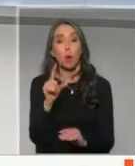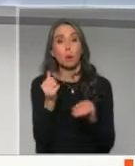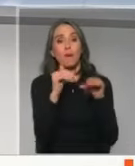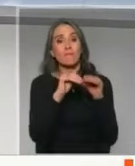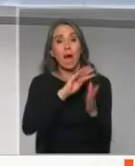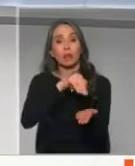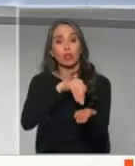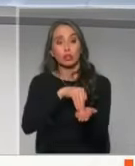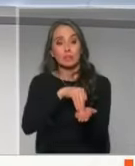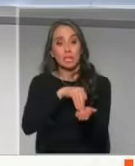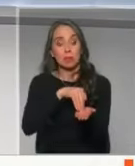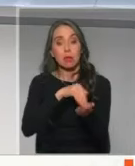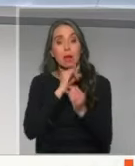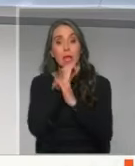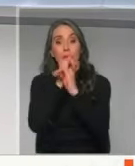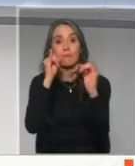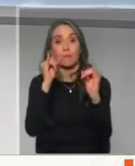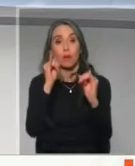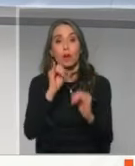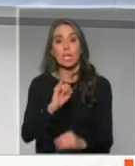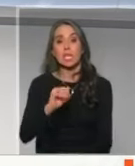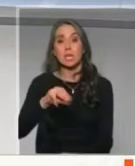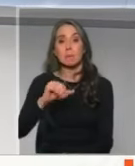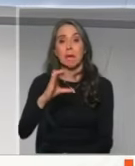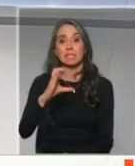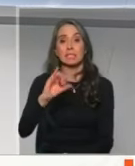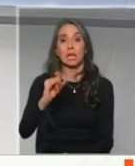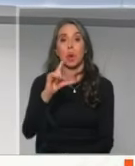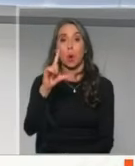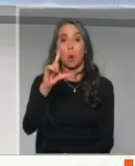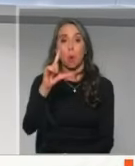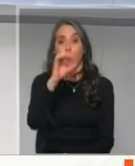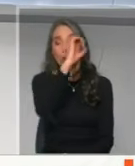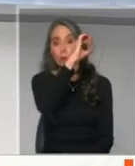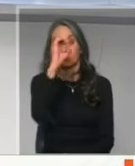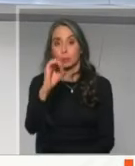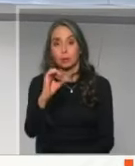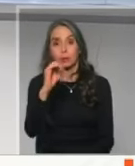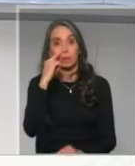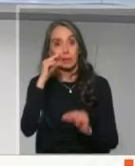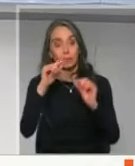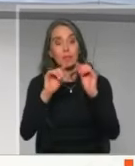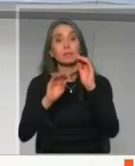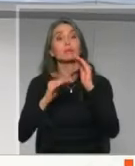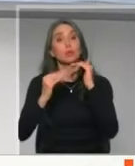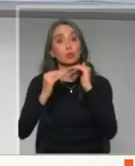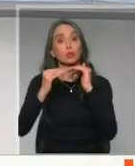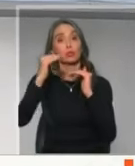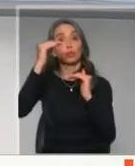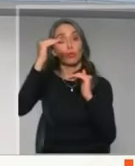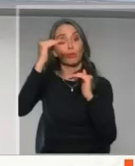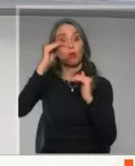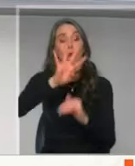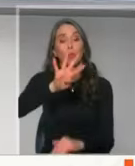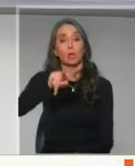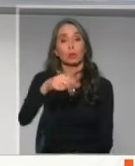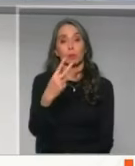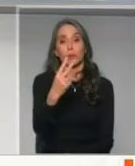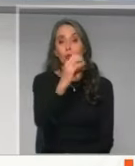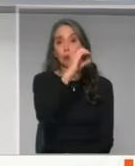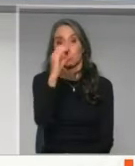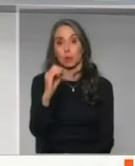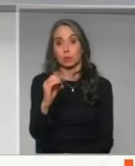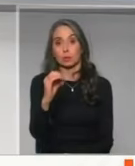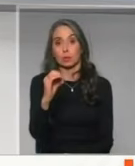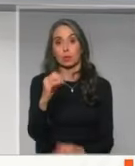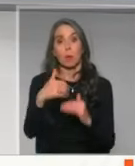Central dio a conocer el IMASEC de julio y vemos de inmediato entonces allí la cifra de un 4,2%, muy